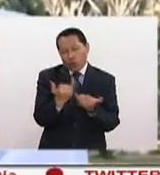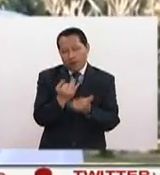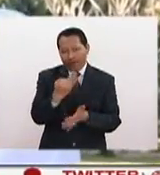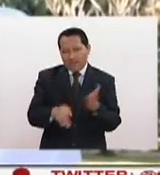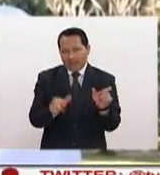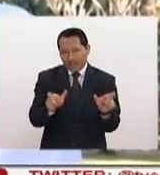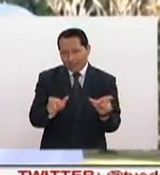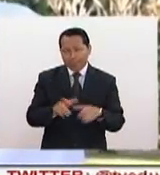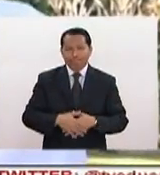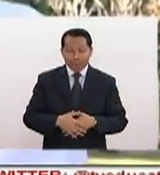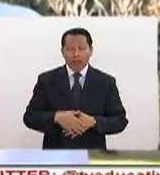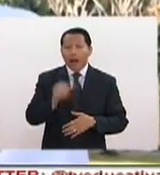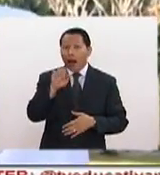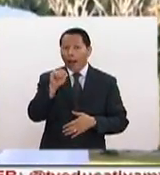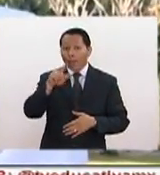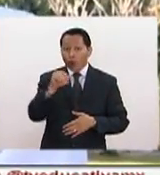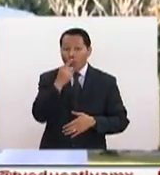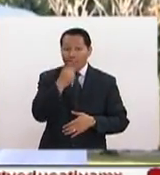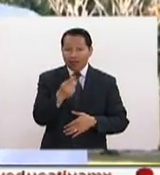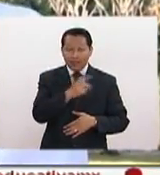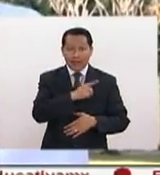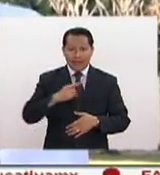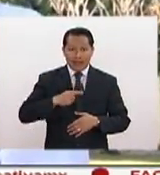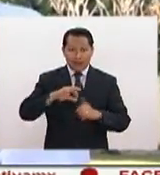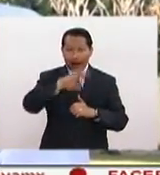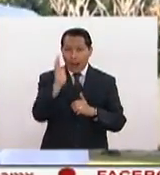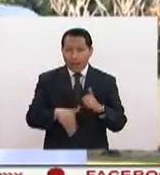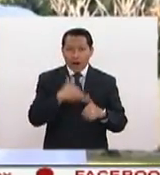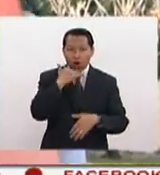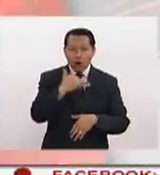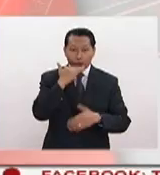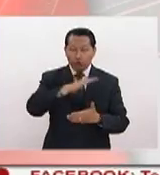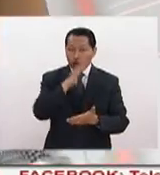Andrés Manuel López Obrador afirmó que se tiene que acabar con la corrupción.